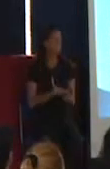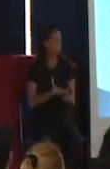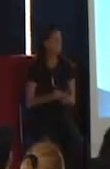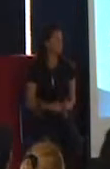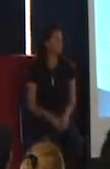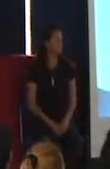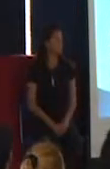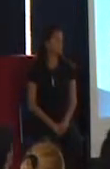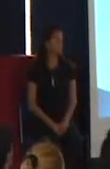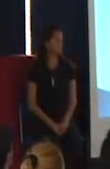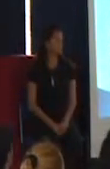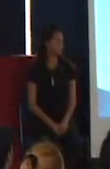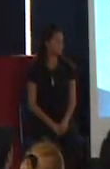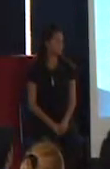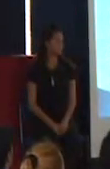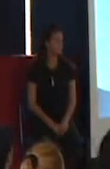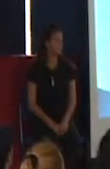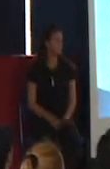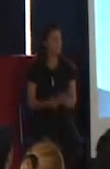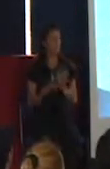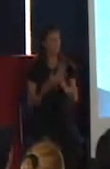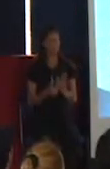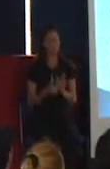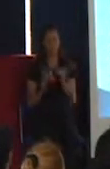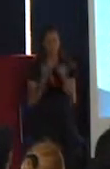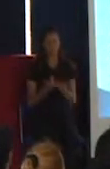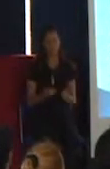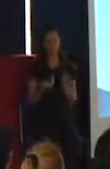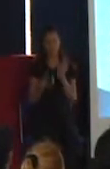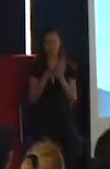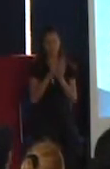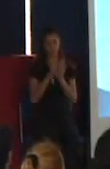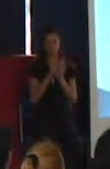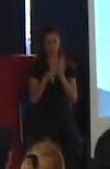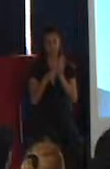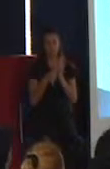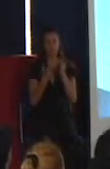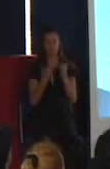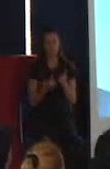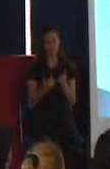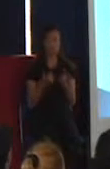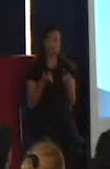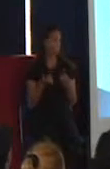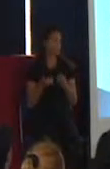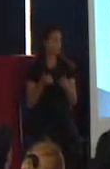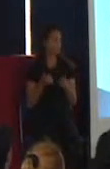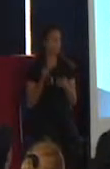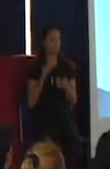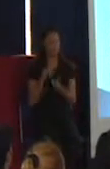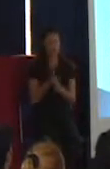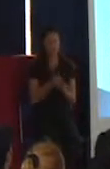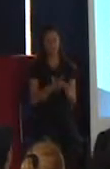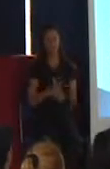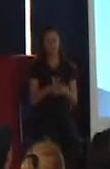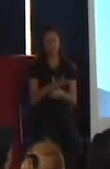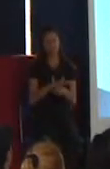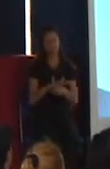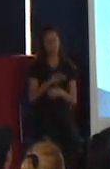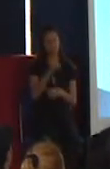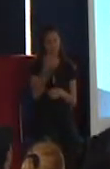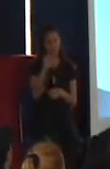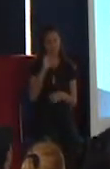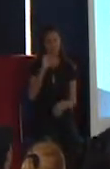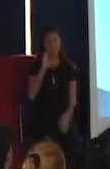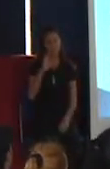Le presento en este momento una ley en donde se va a manejar cada una de esas situaciones.